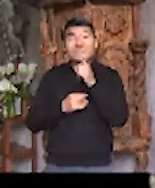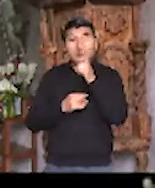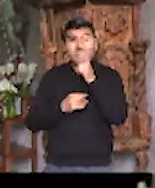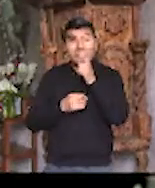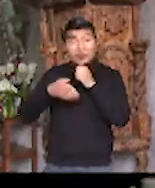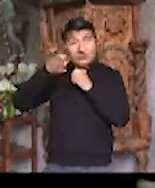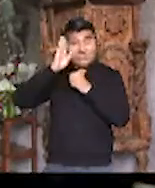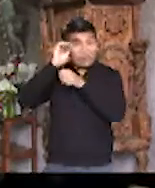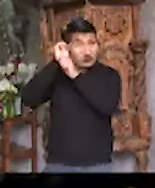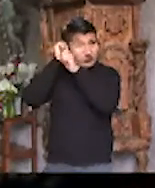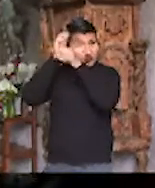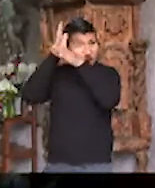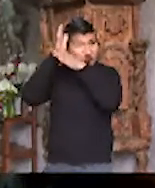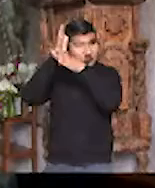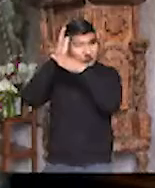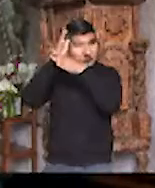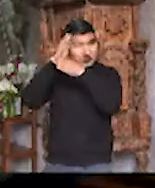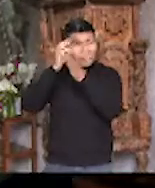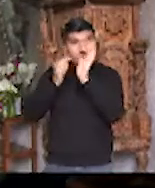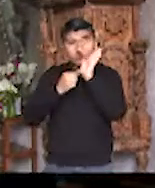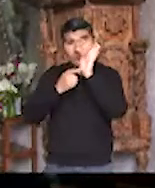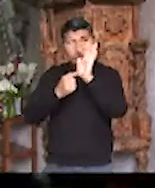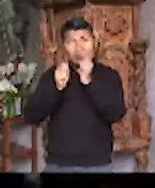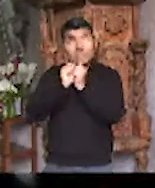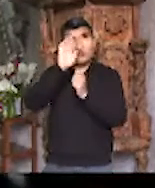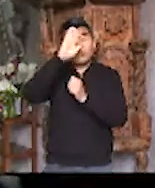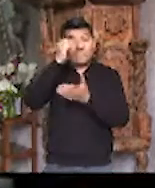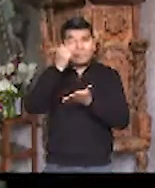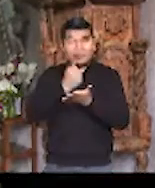padre marcó con su sello